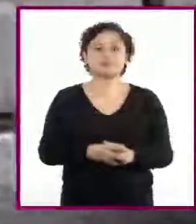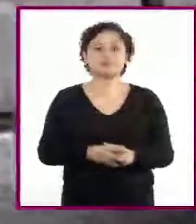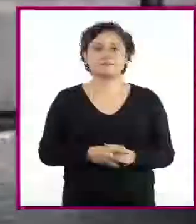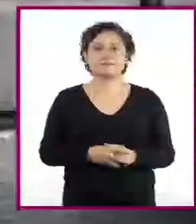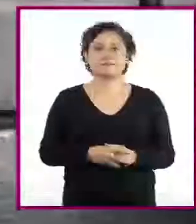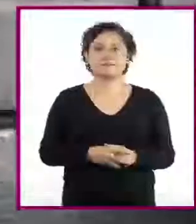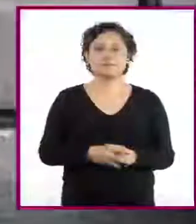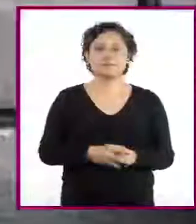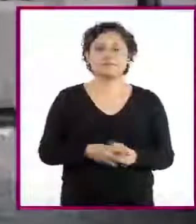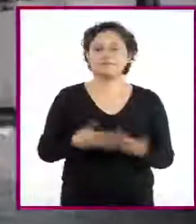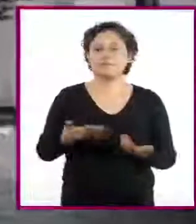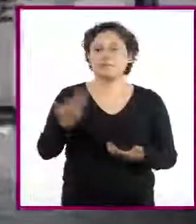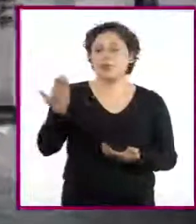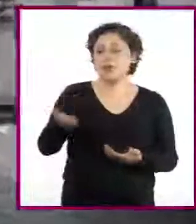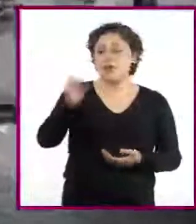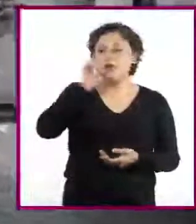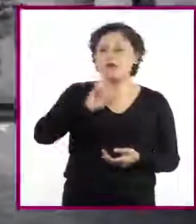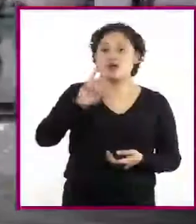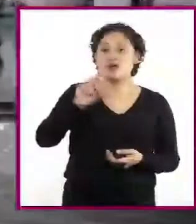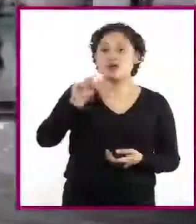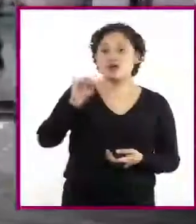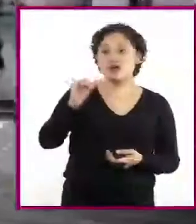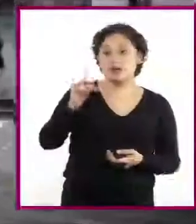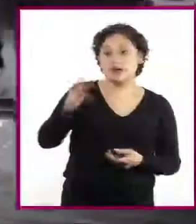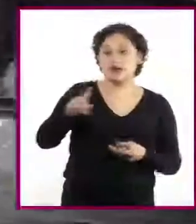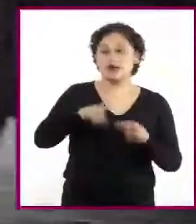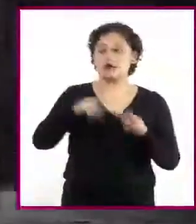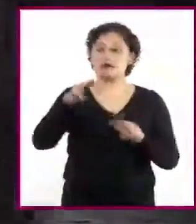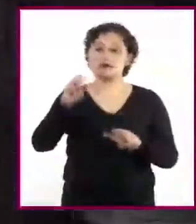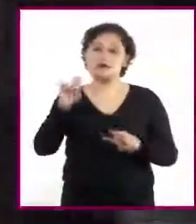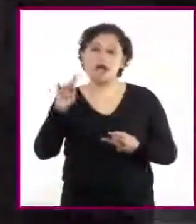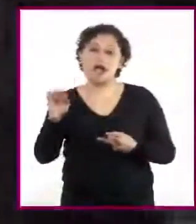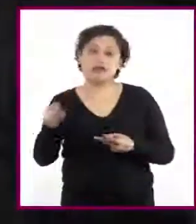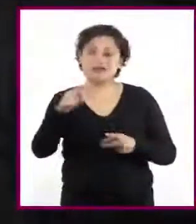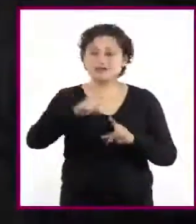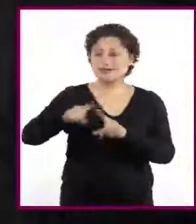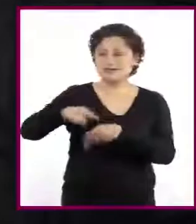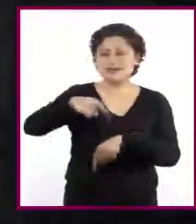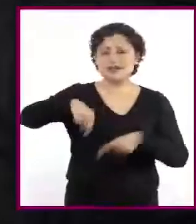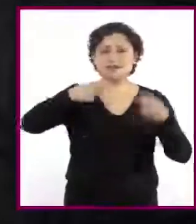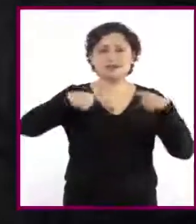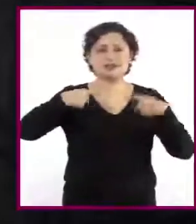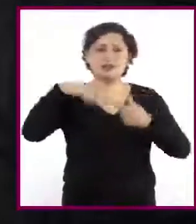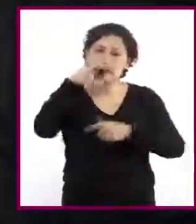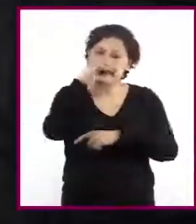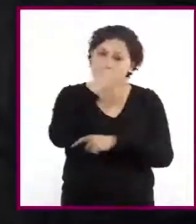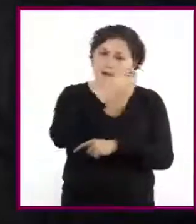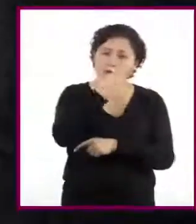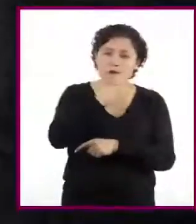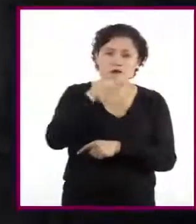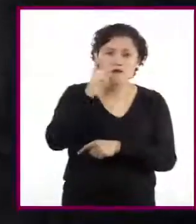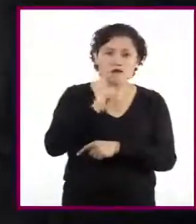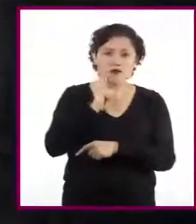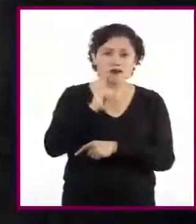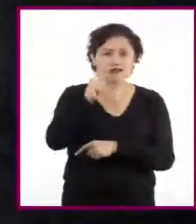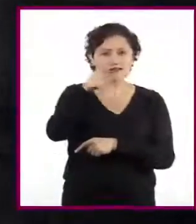En la situación de Rosa Parks, de Martin Luther King, de los negros de Montgomery, de los blancos, ¿qué hubieras hecho tú?